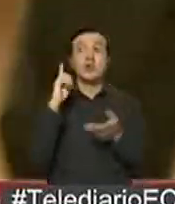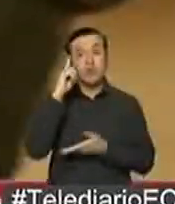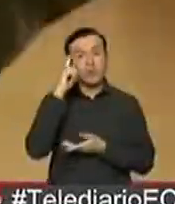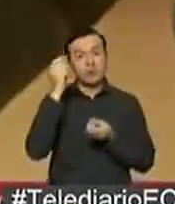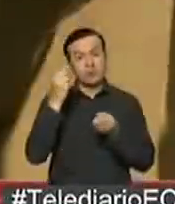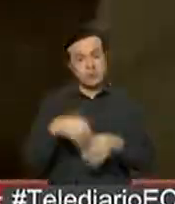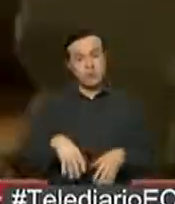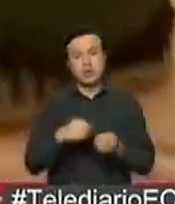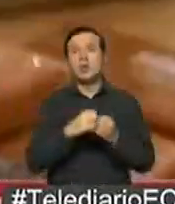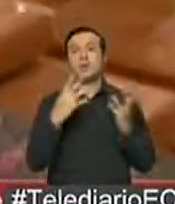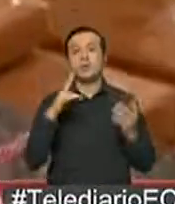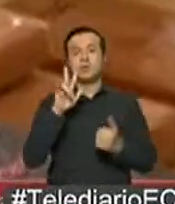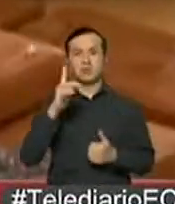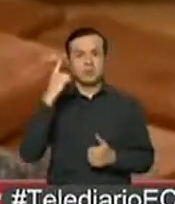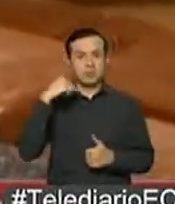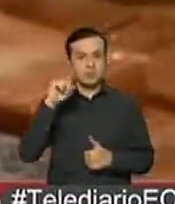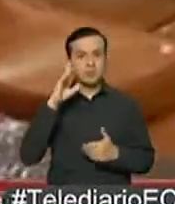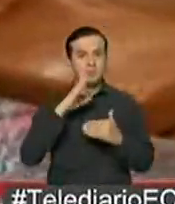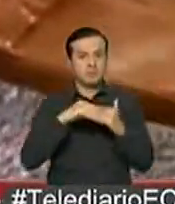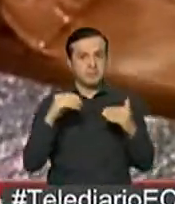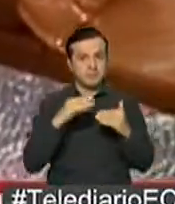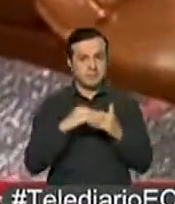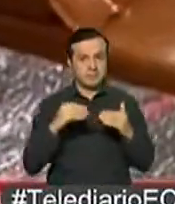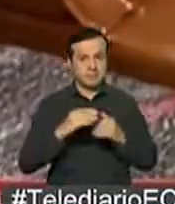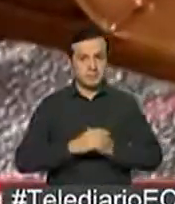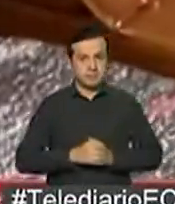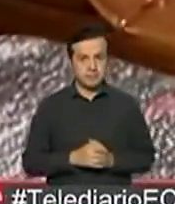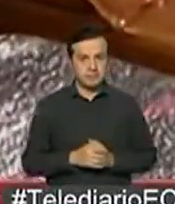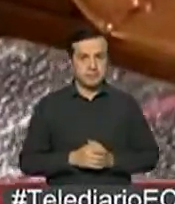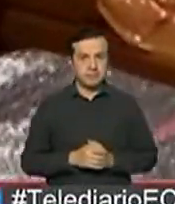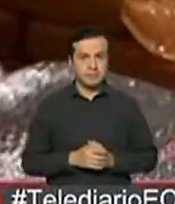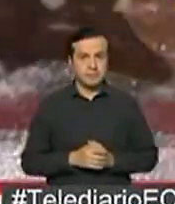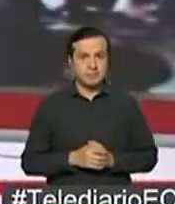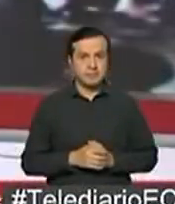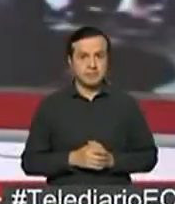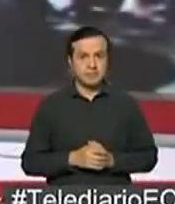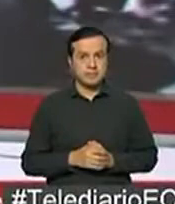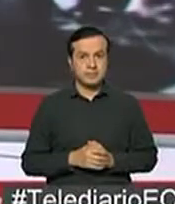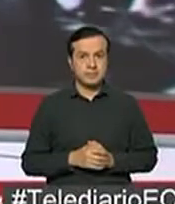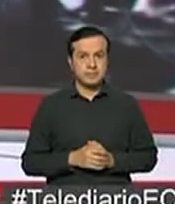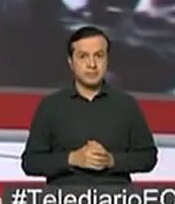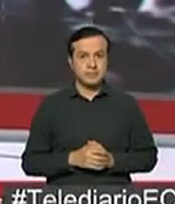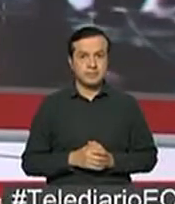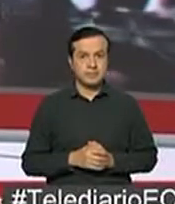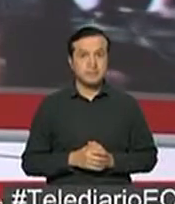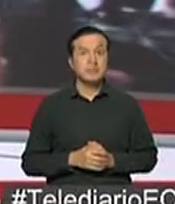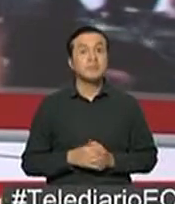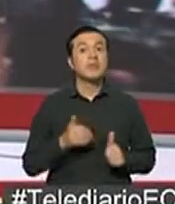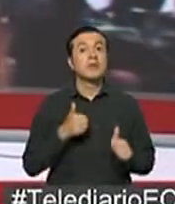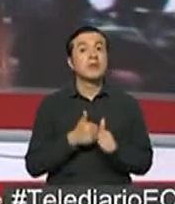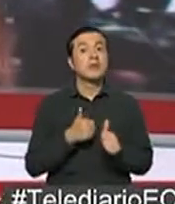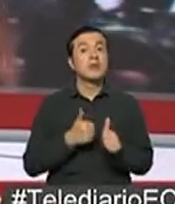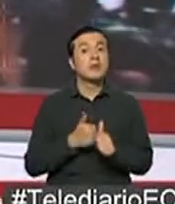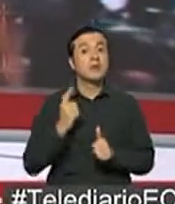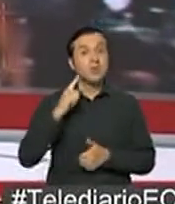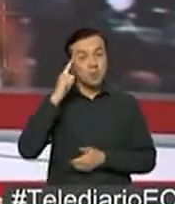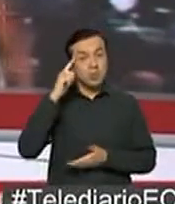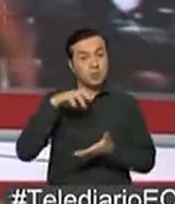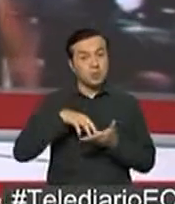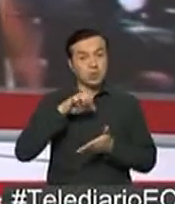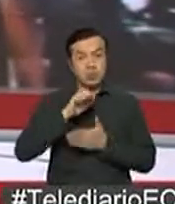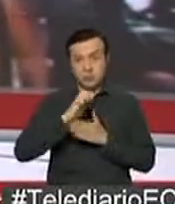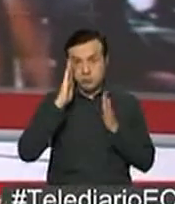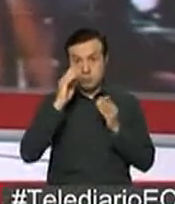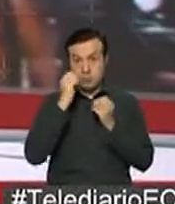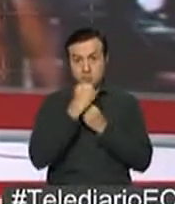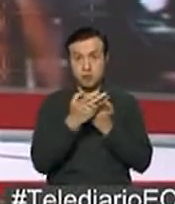supera los 3 millones de dólares valerio villarroel medios públicos en pocos días del gobierno ecuatoriano deberá responder al